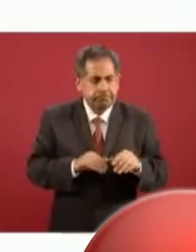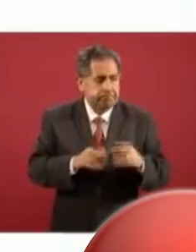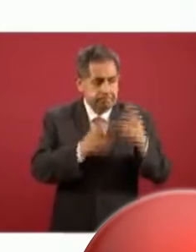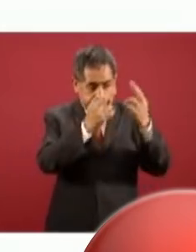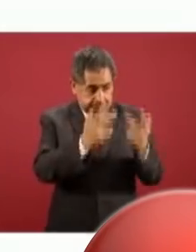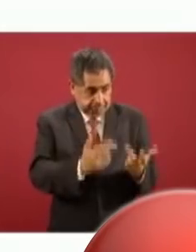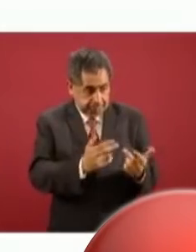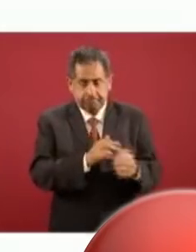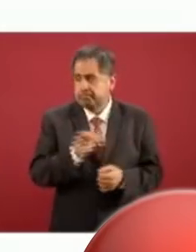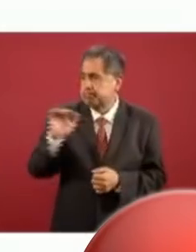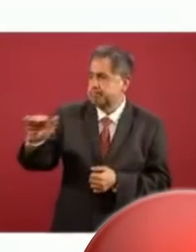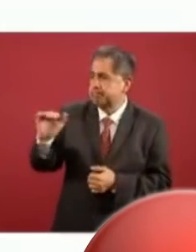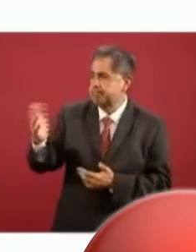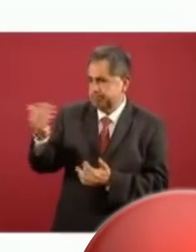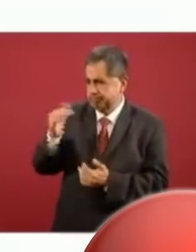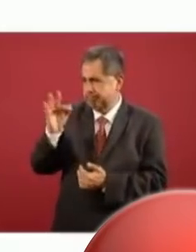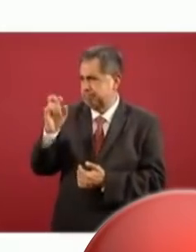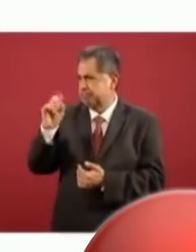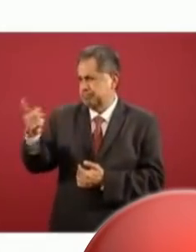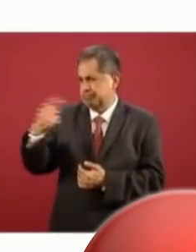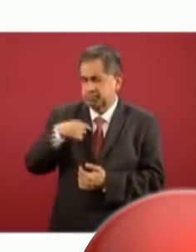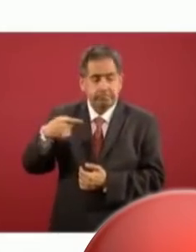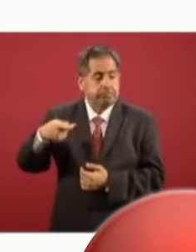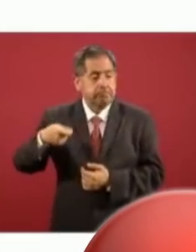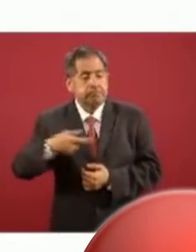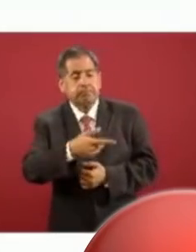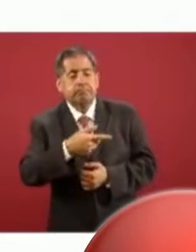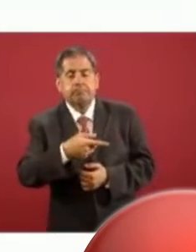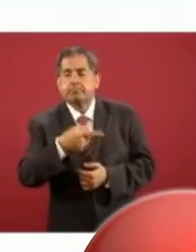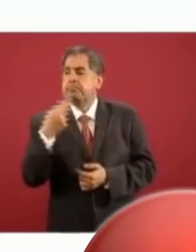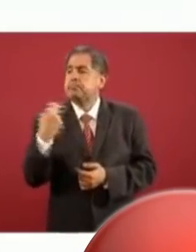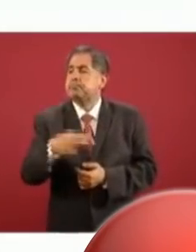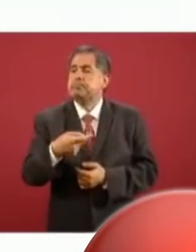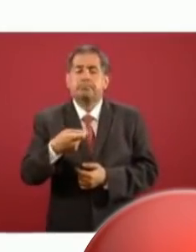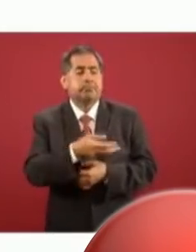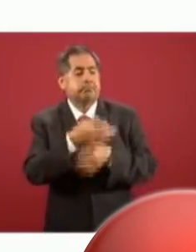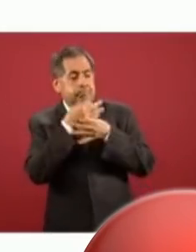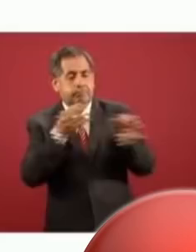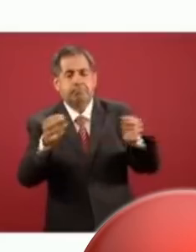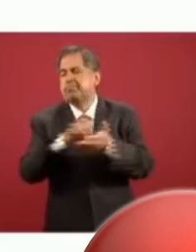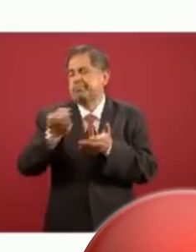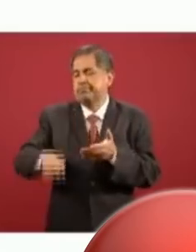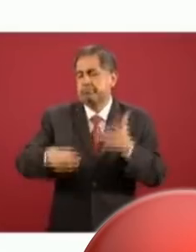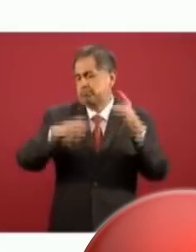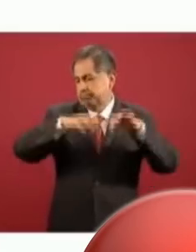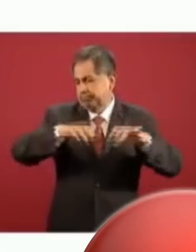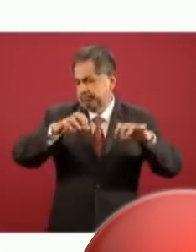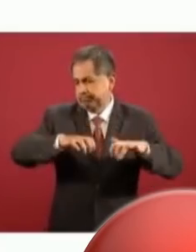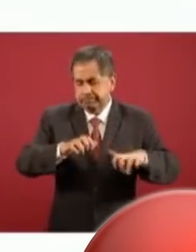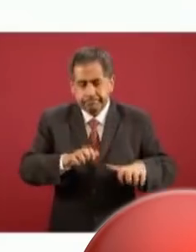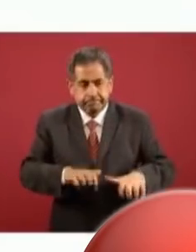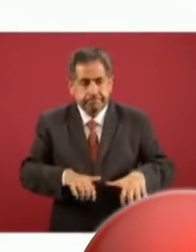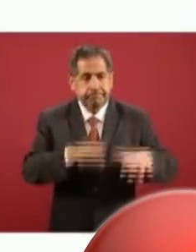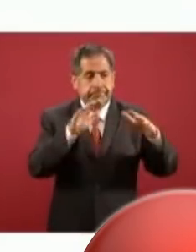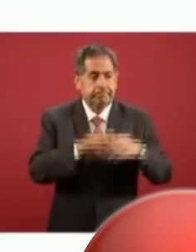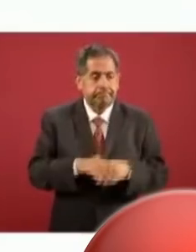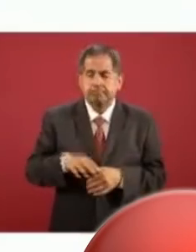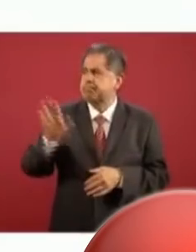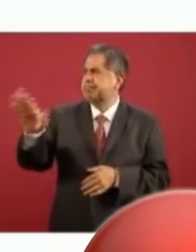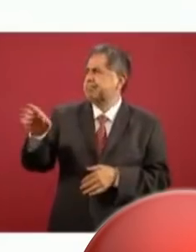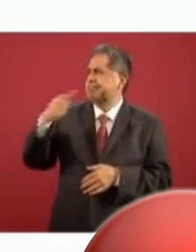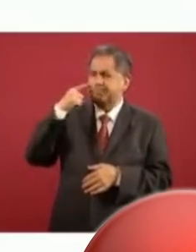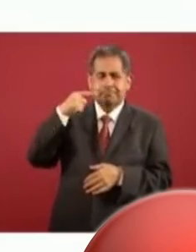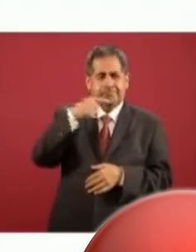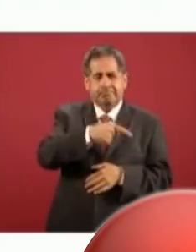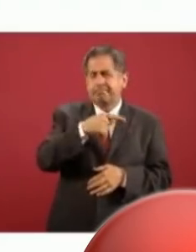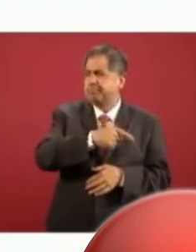Nacional de Protección Civil y solicita una declaratoria, vamos a decir un ejemplo, por lluvia. Esa declaratoria llega a esa